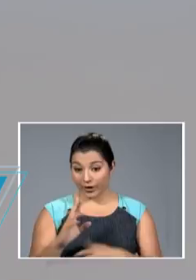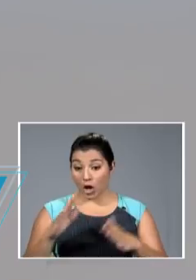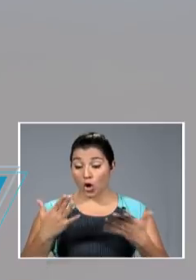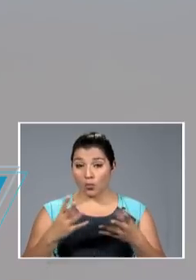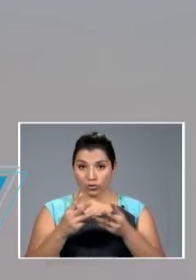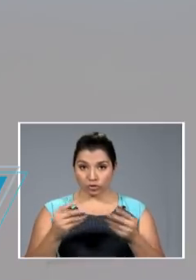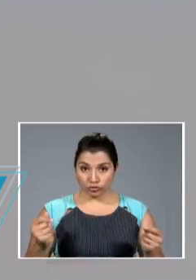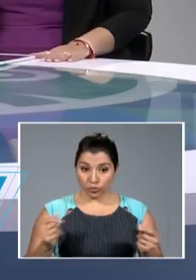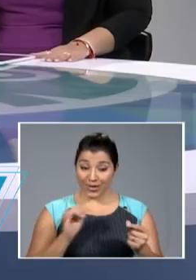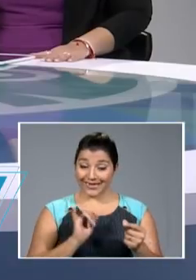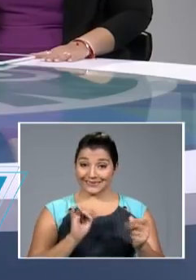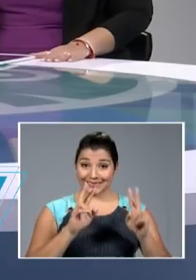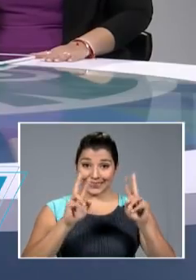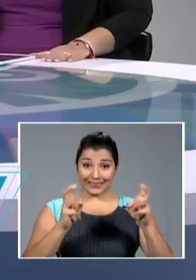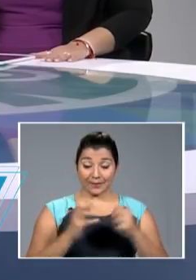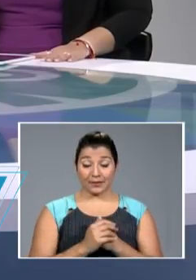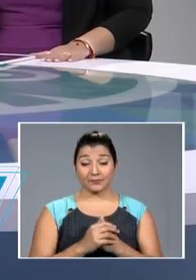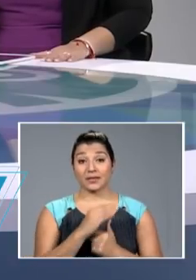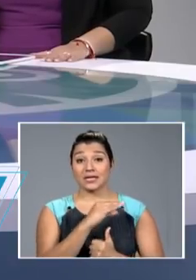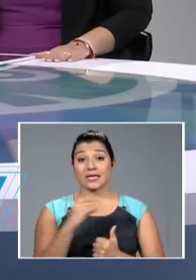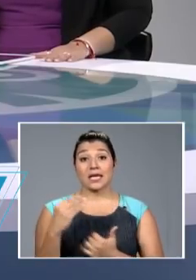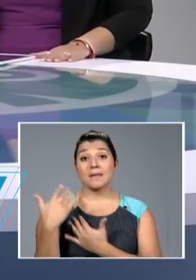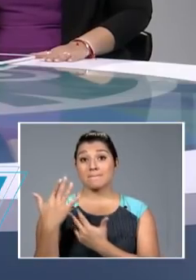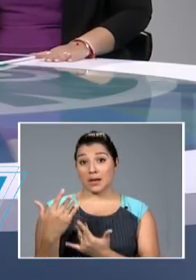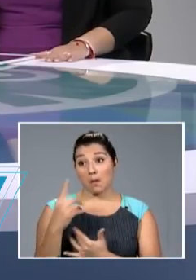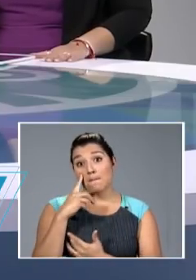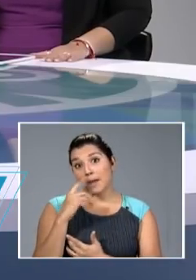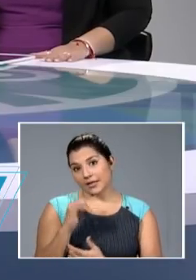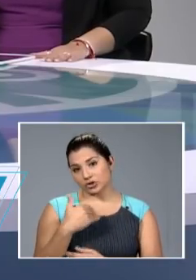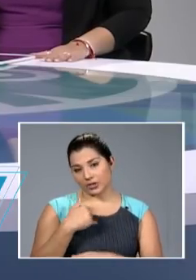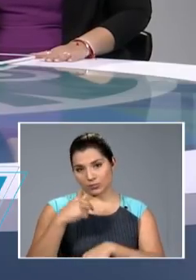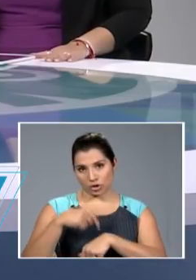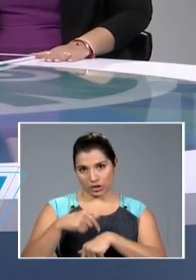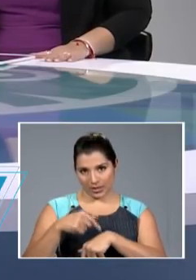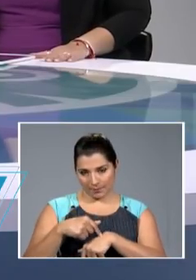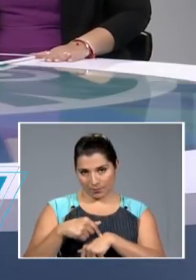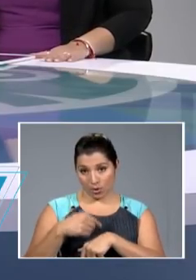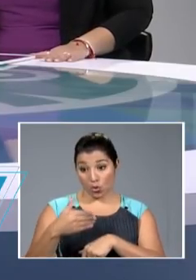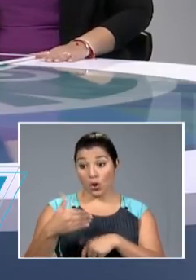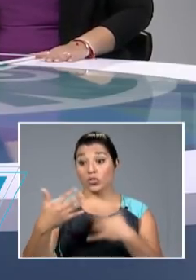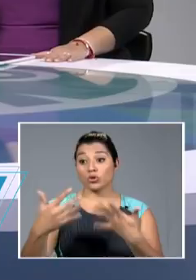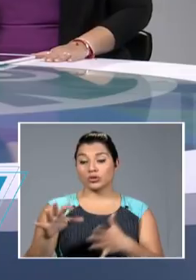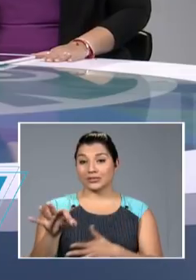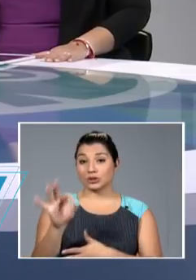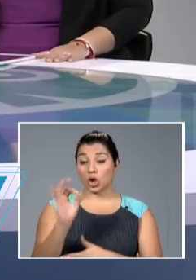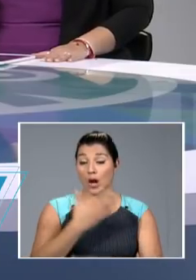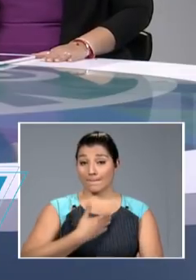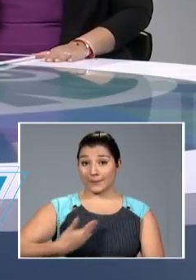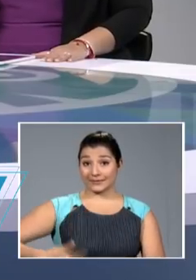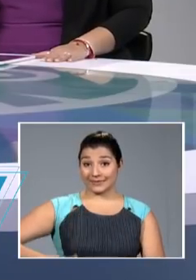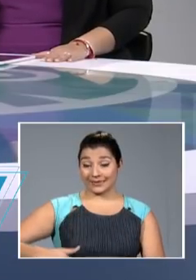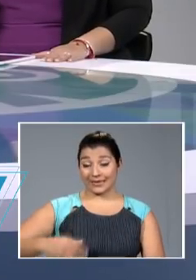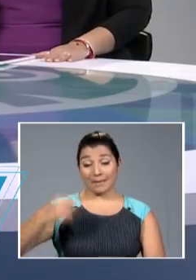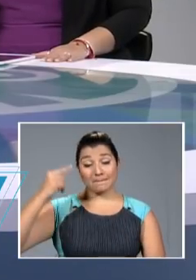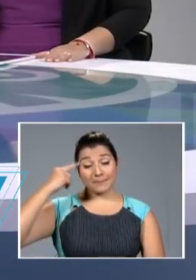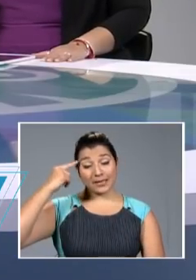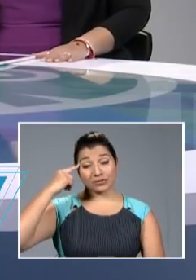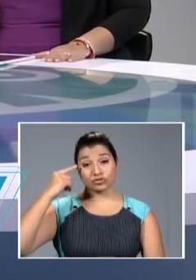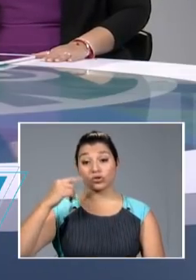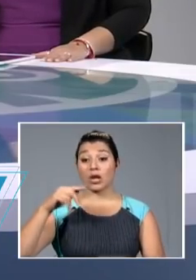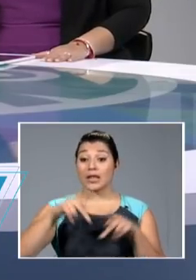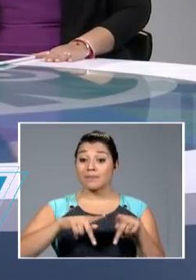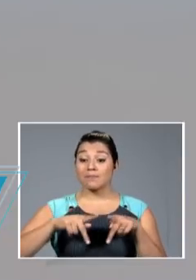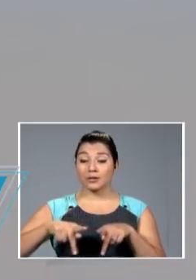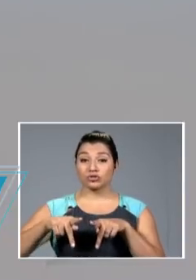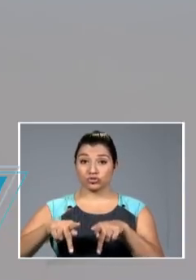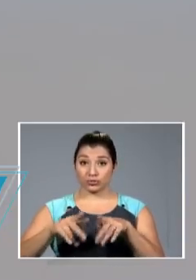resolver estos temas, y esperamos, y para eso habrá tiempo, una vez que esté electa la persona, yo creo que la ciudadanía en